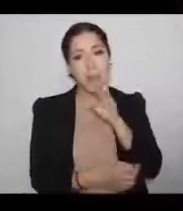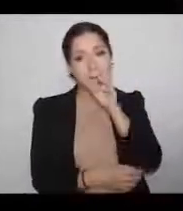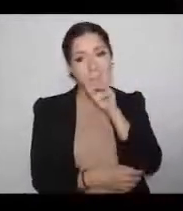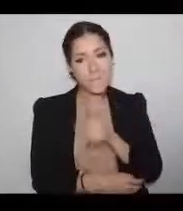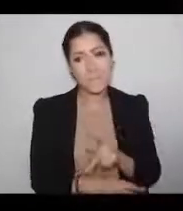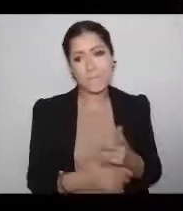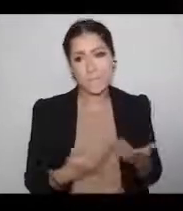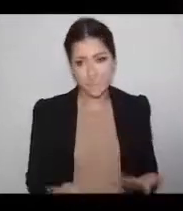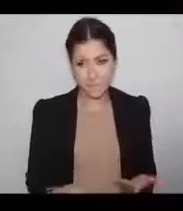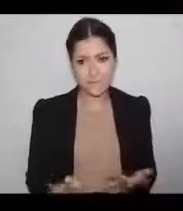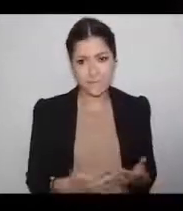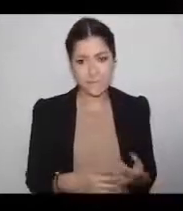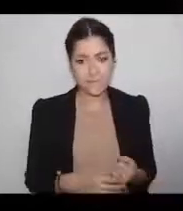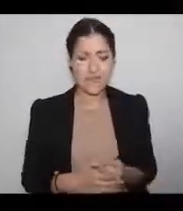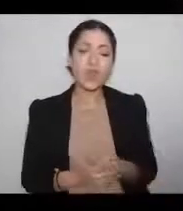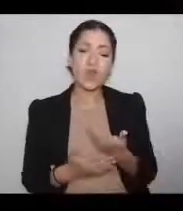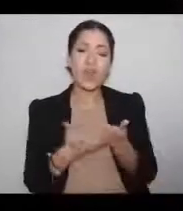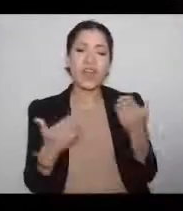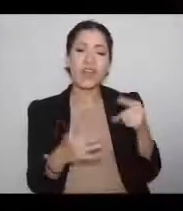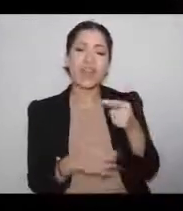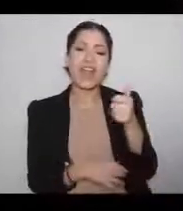tu latín envinado.